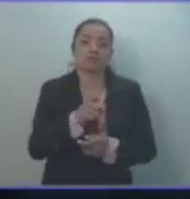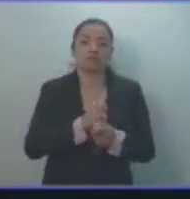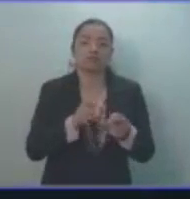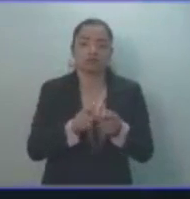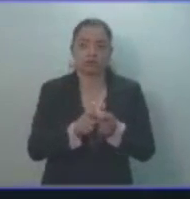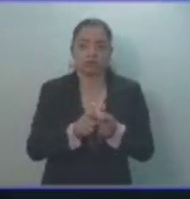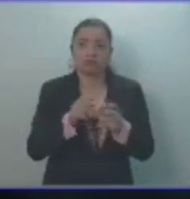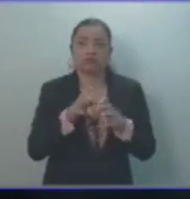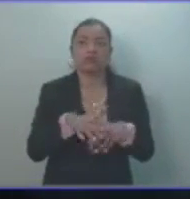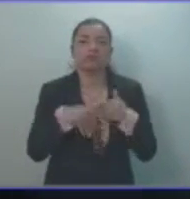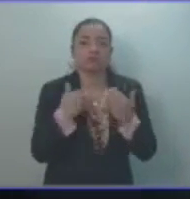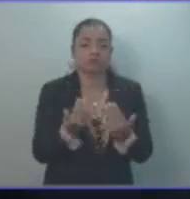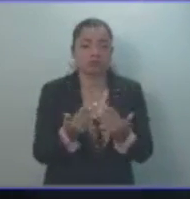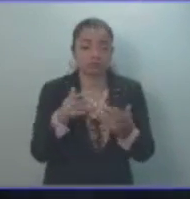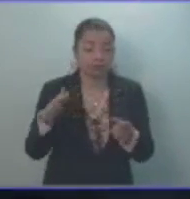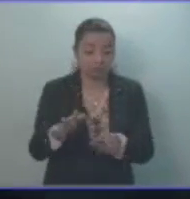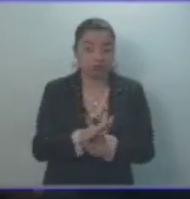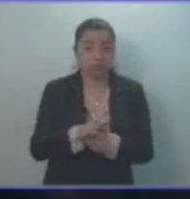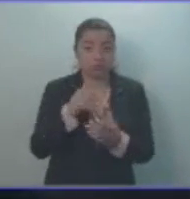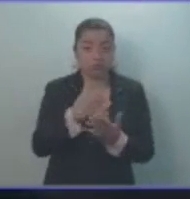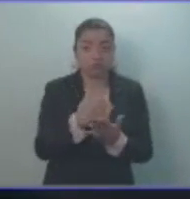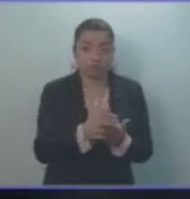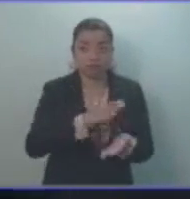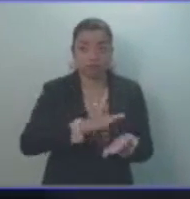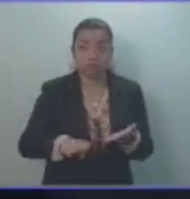está cubriendo la brecha de la totalidad del gasto.